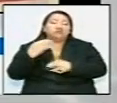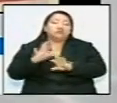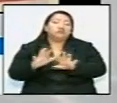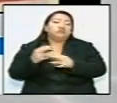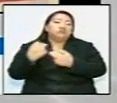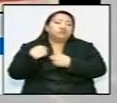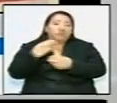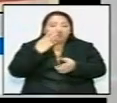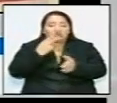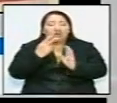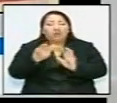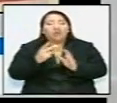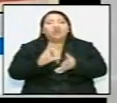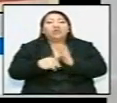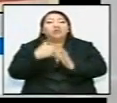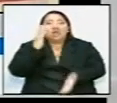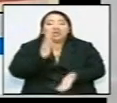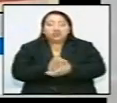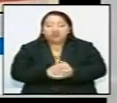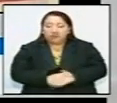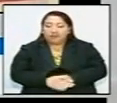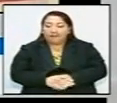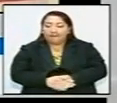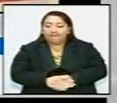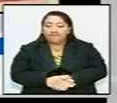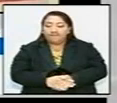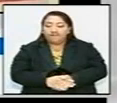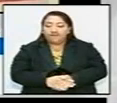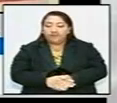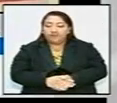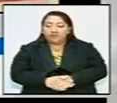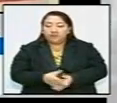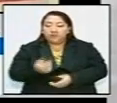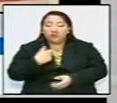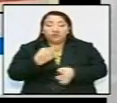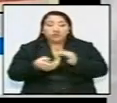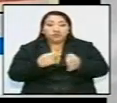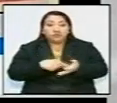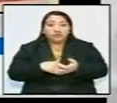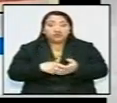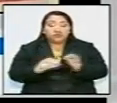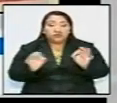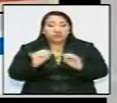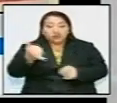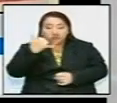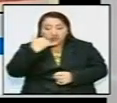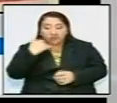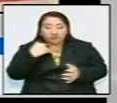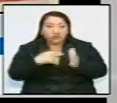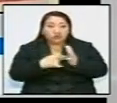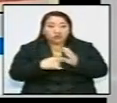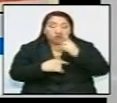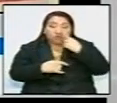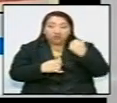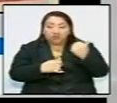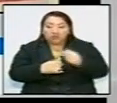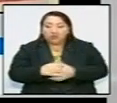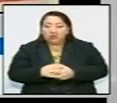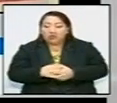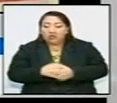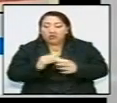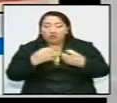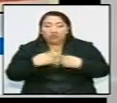de identificar y sancionar. Del cual quiero mencionar que el celular donde este señor y